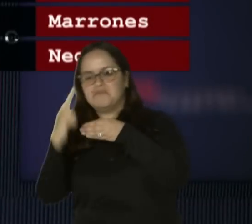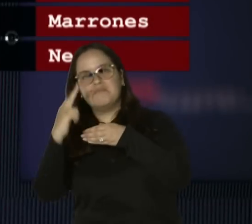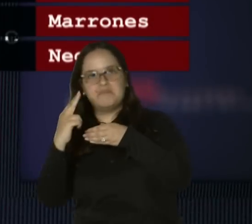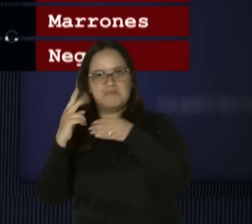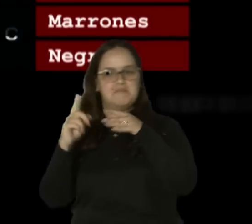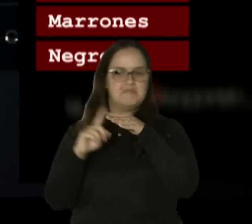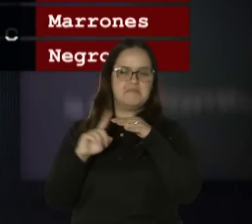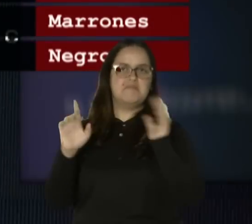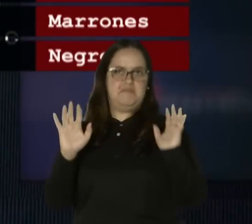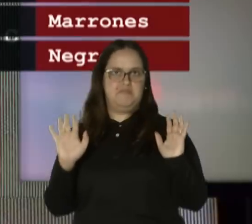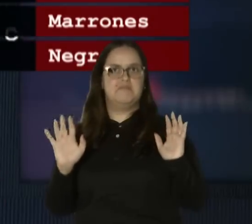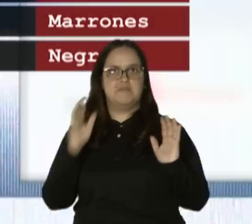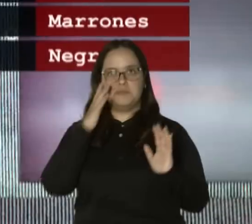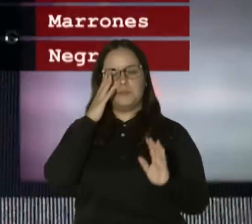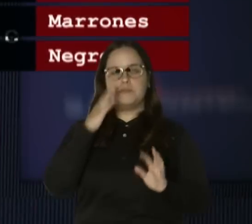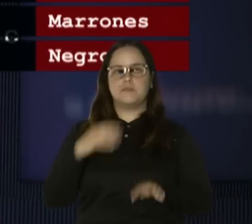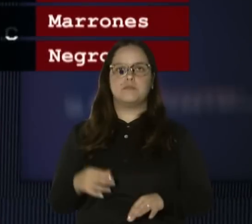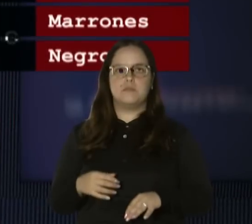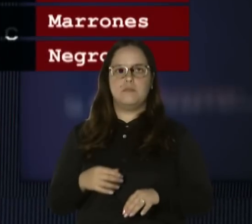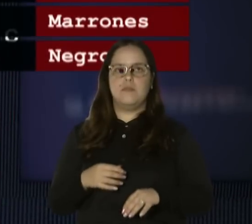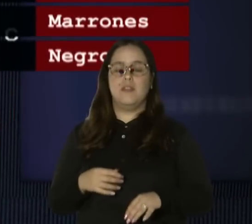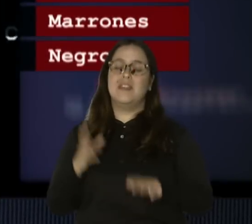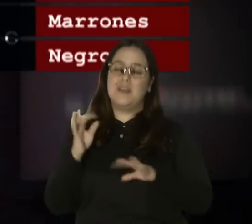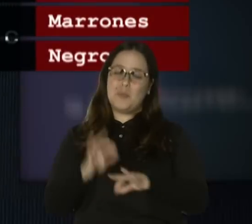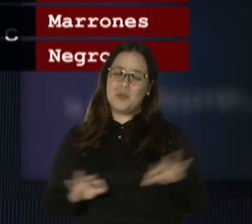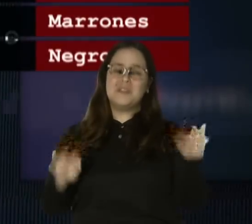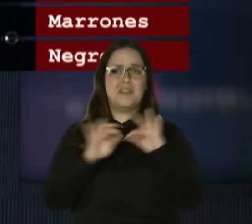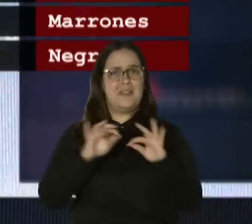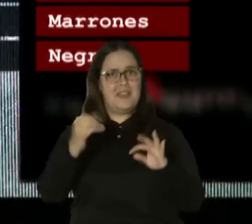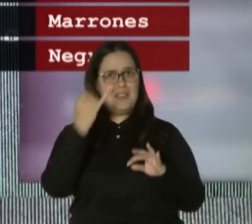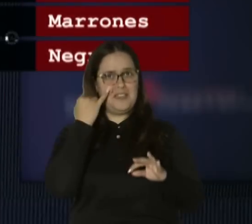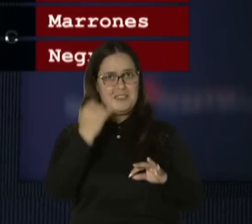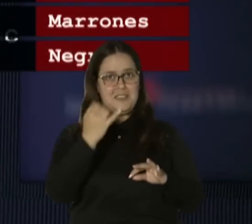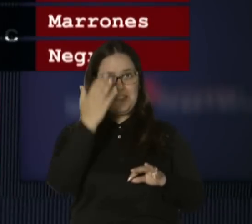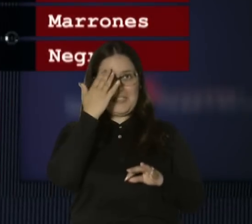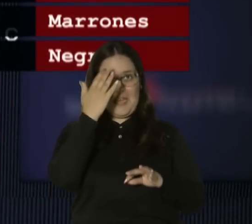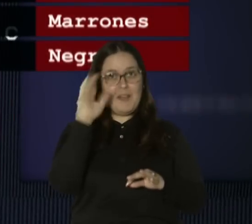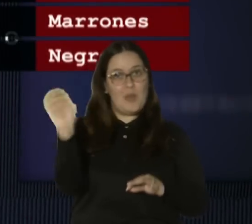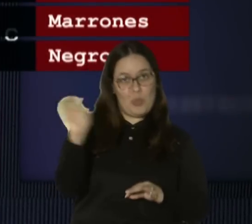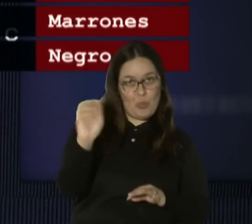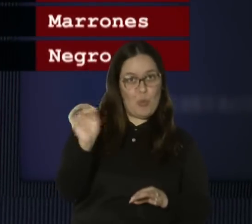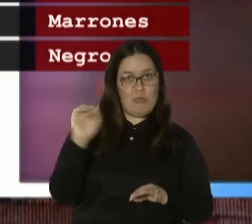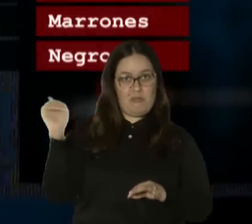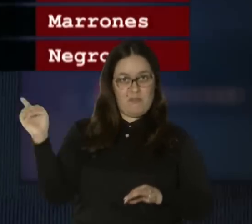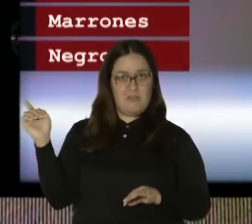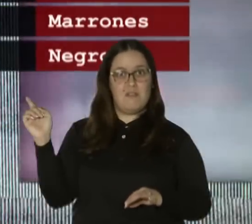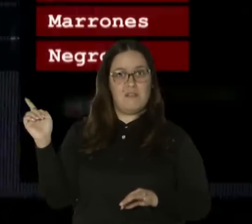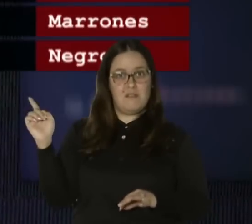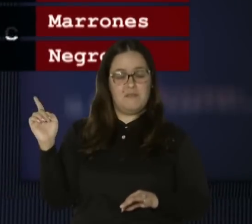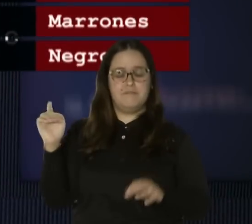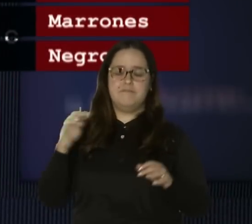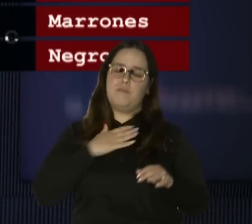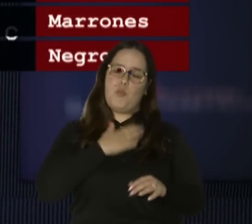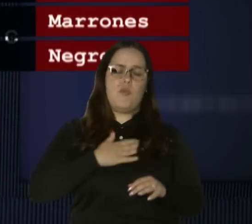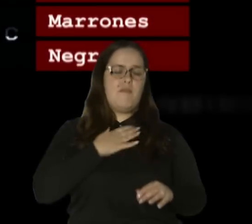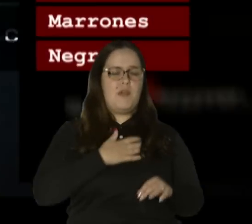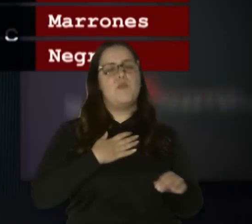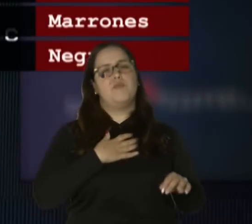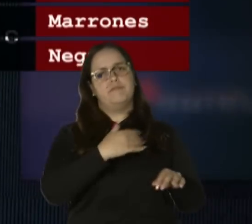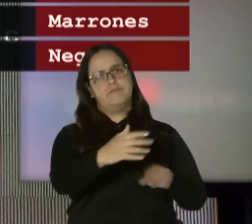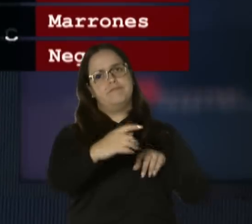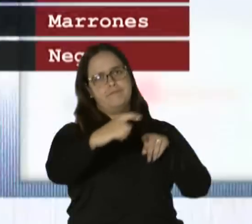no es de suma importancia que toda persona que lo esté viendo y sepa dónde él se encuentre, que se comunique.